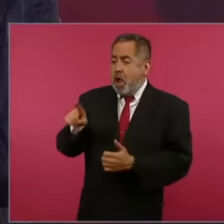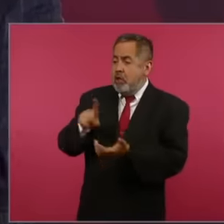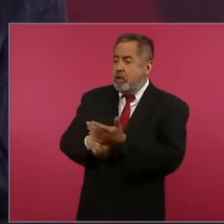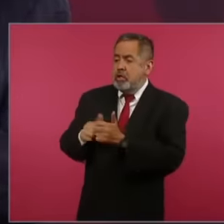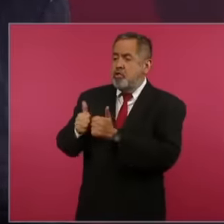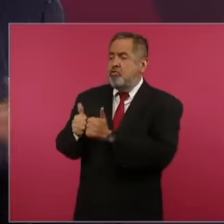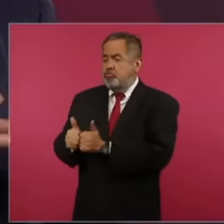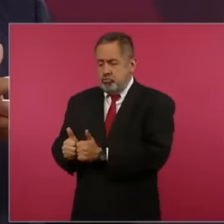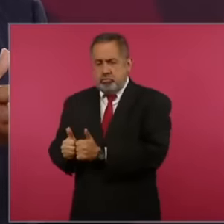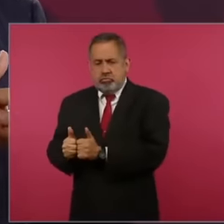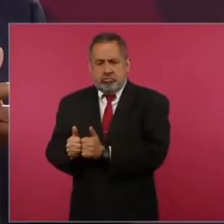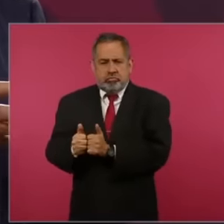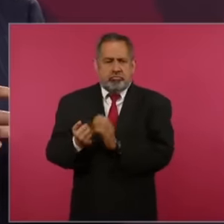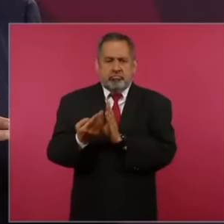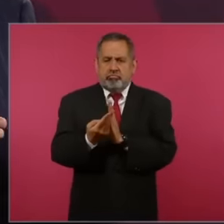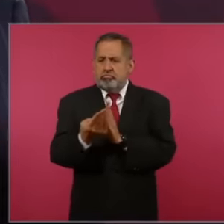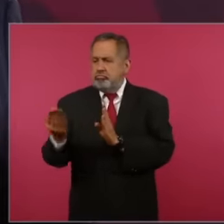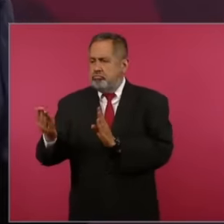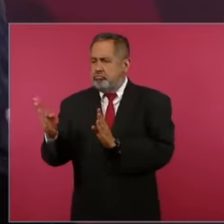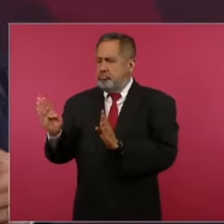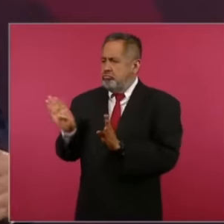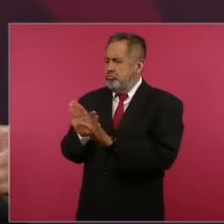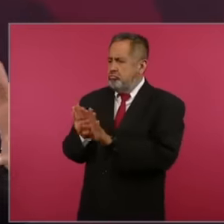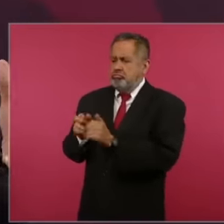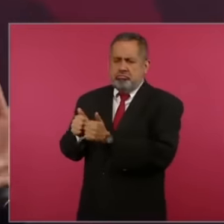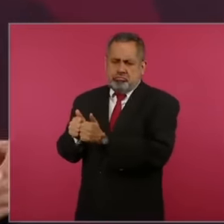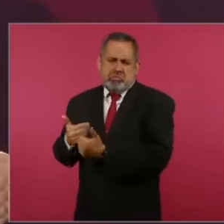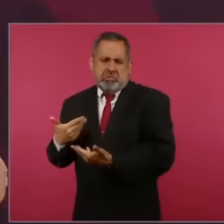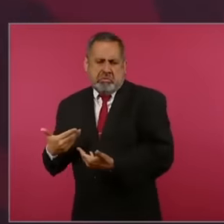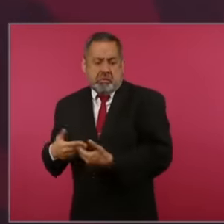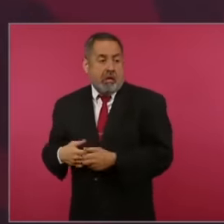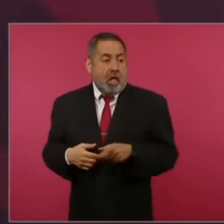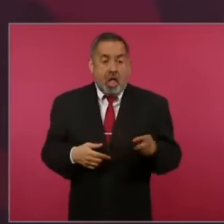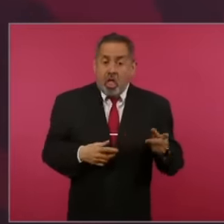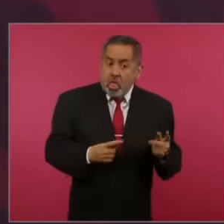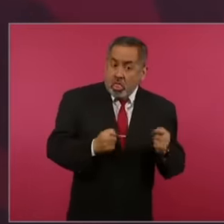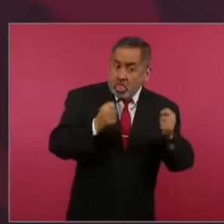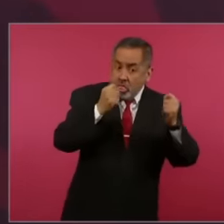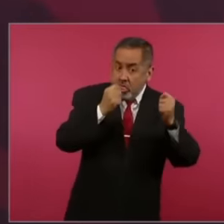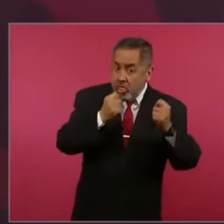que entran a la embajada